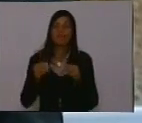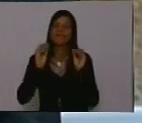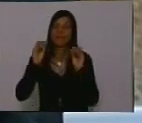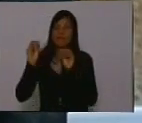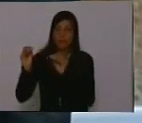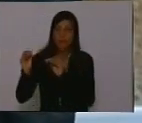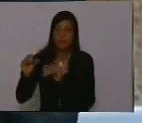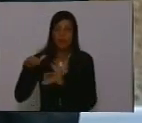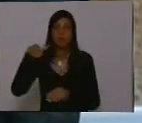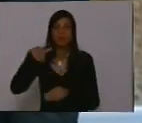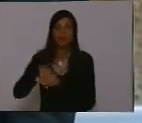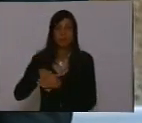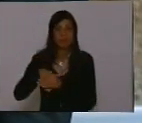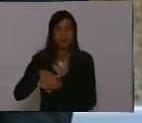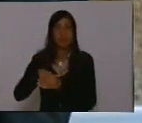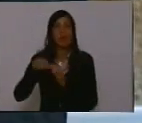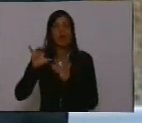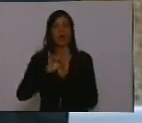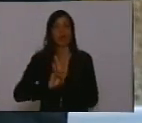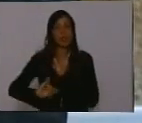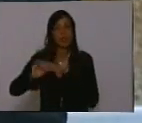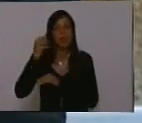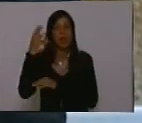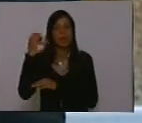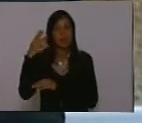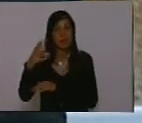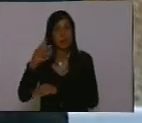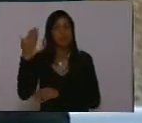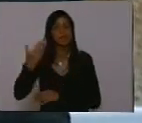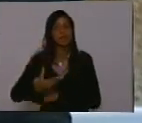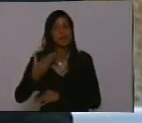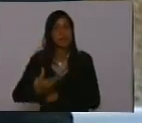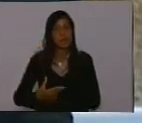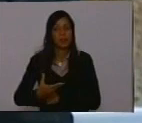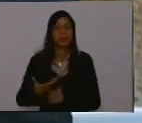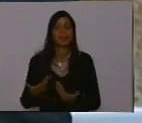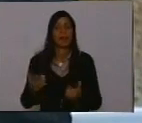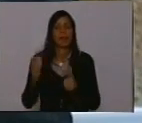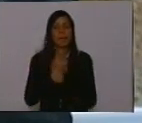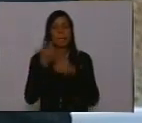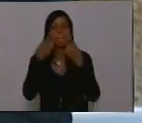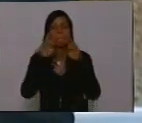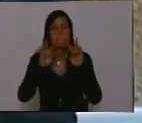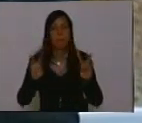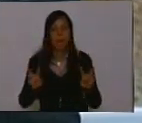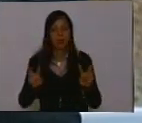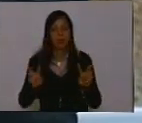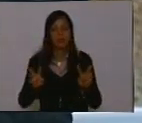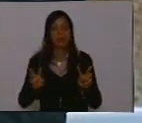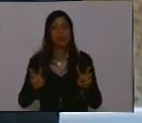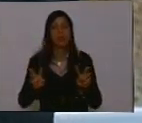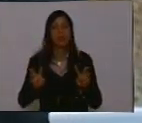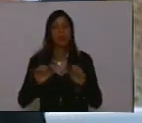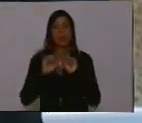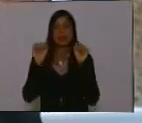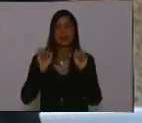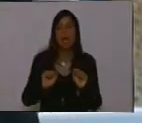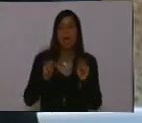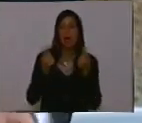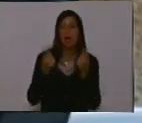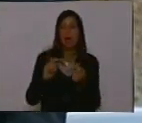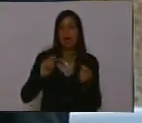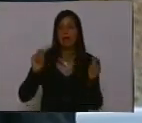proceso constituyente, que era necesario ya ir a un sistema económico distinto,